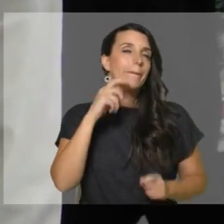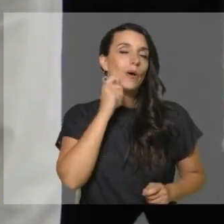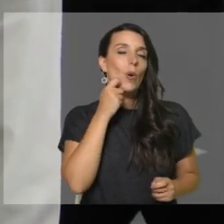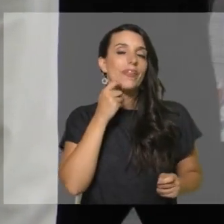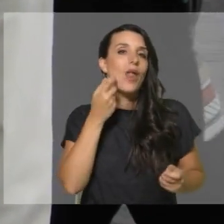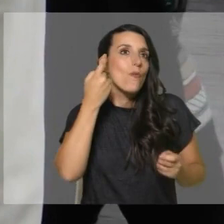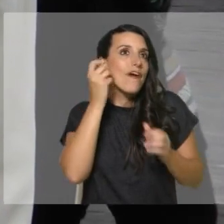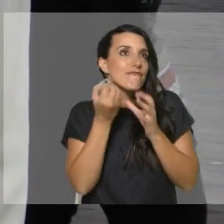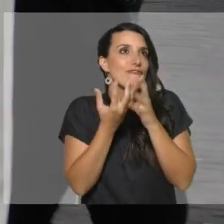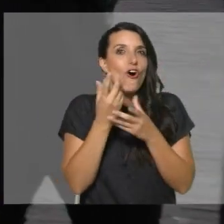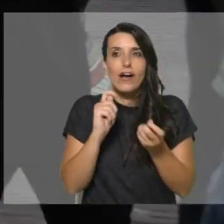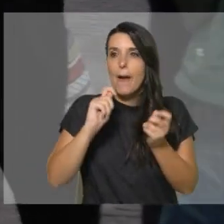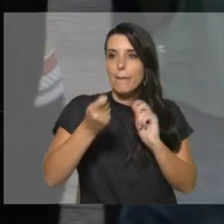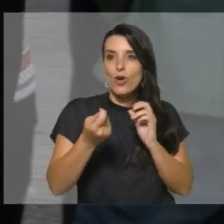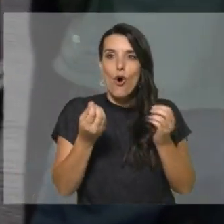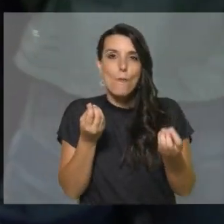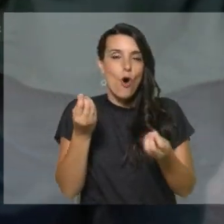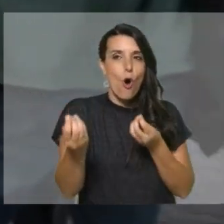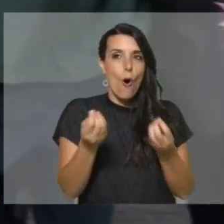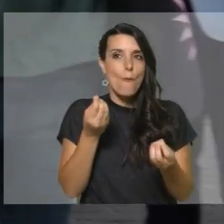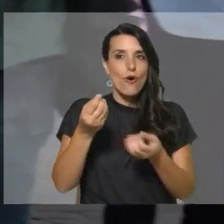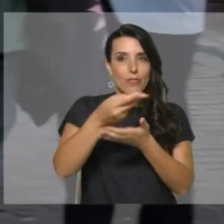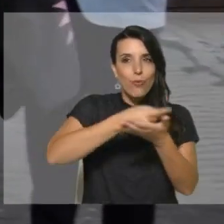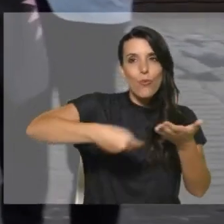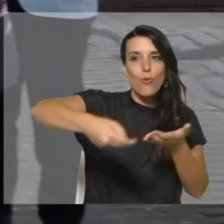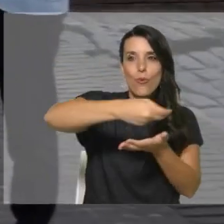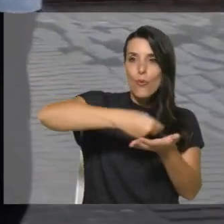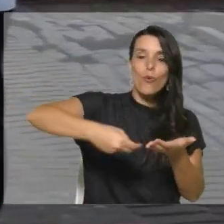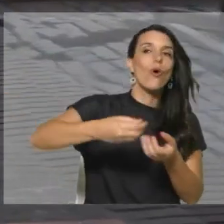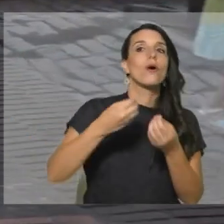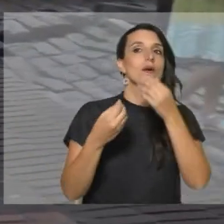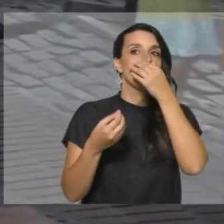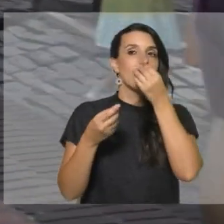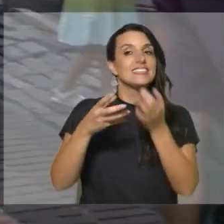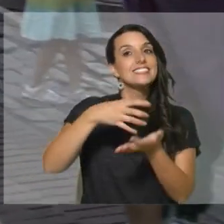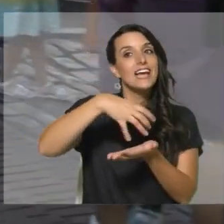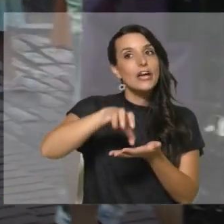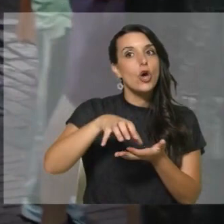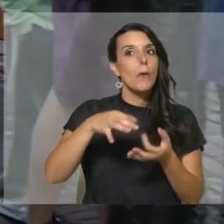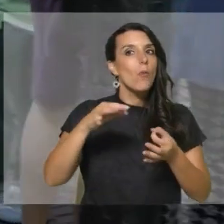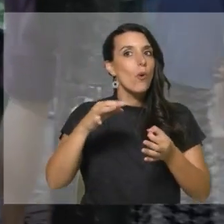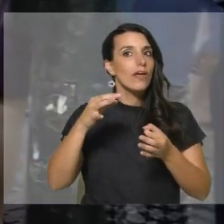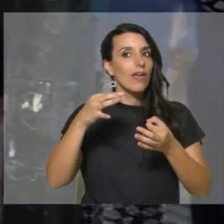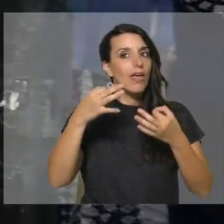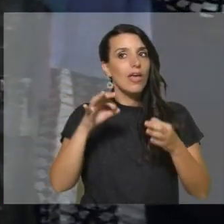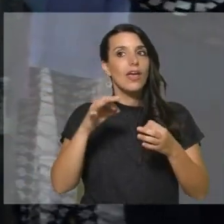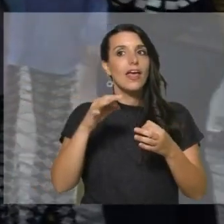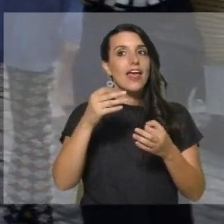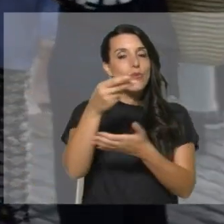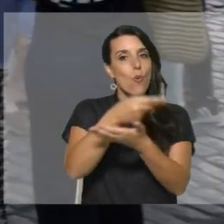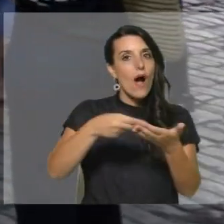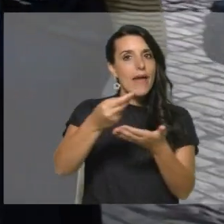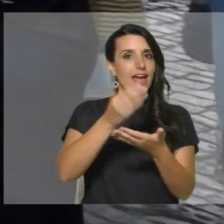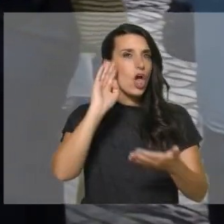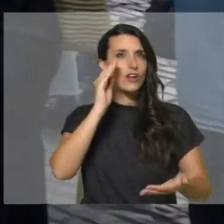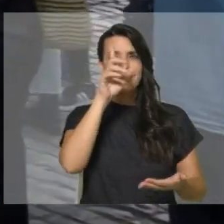ir innovando y atendiendo un poco cómo viene el sector de la ilustración, ¿no? Es un sector que está muy maduro, que los ilustradores tienen